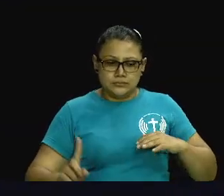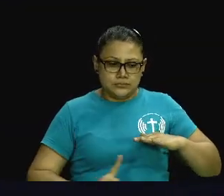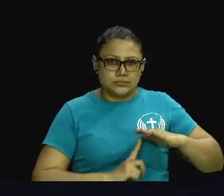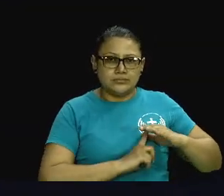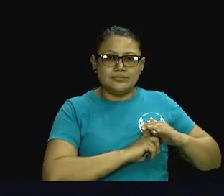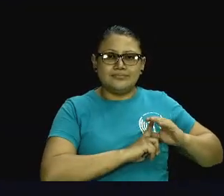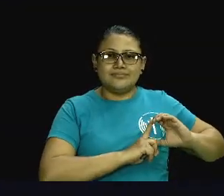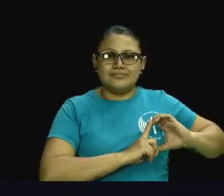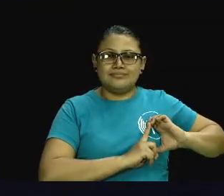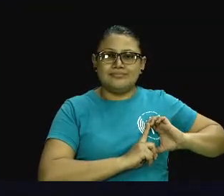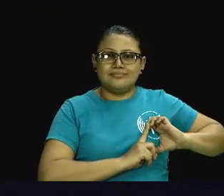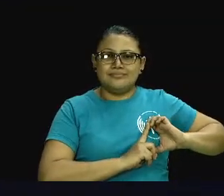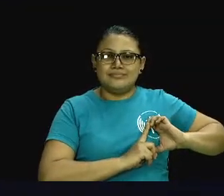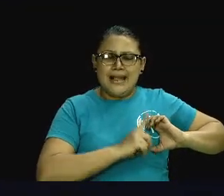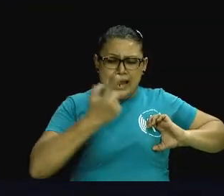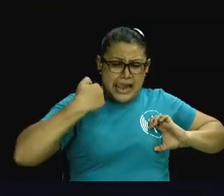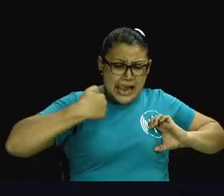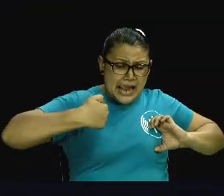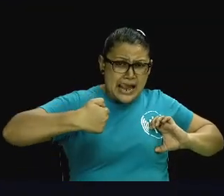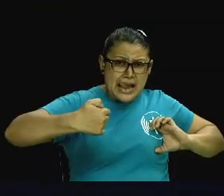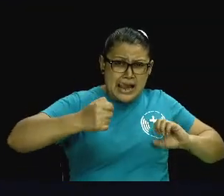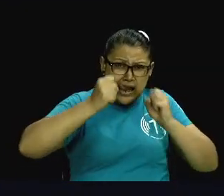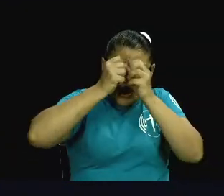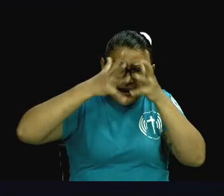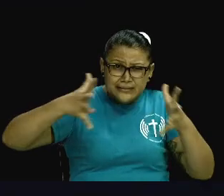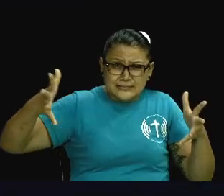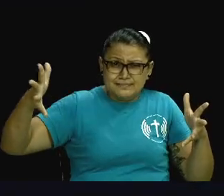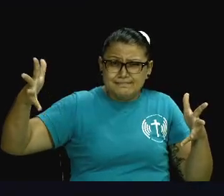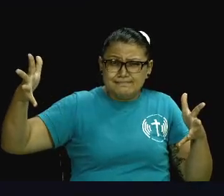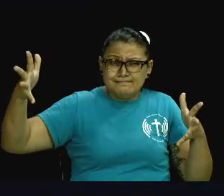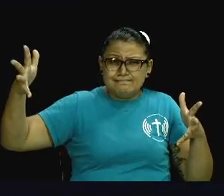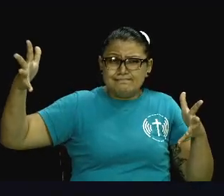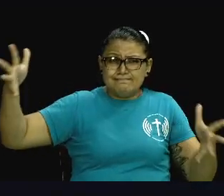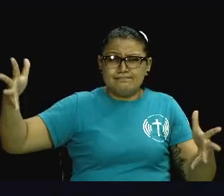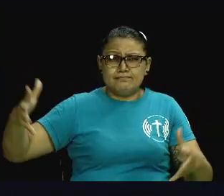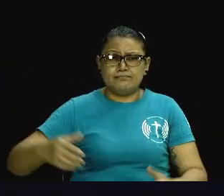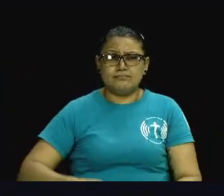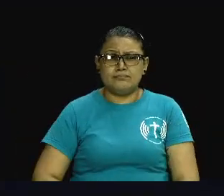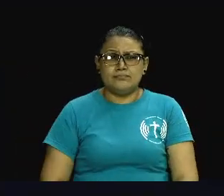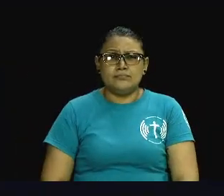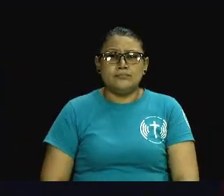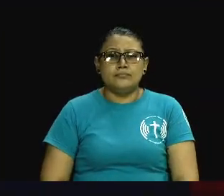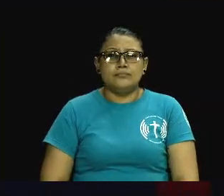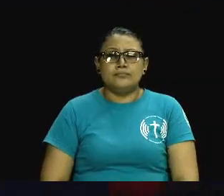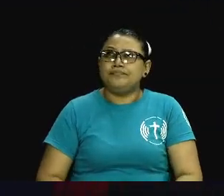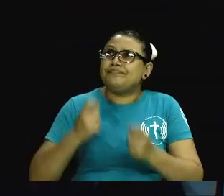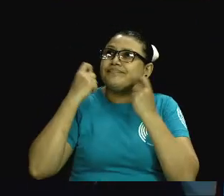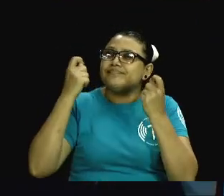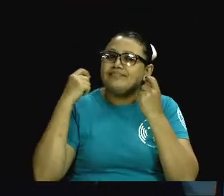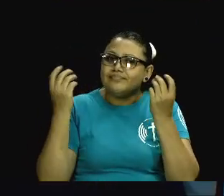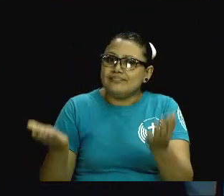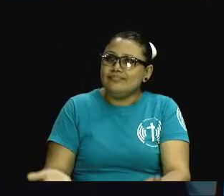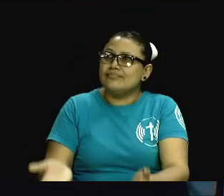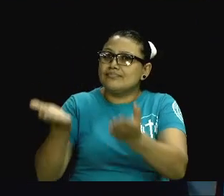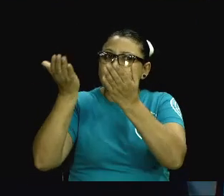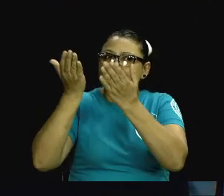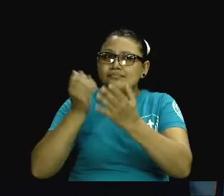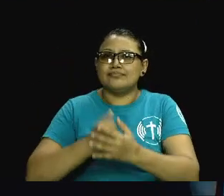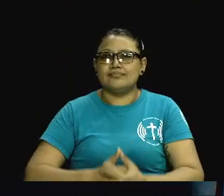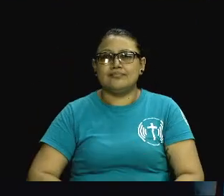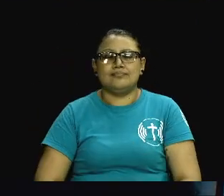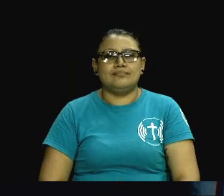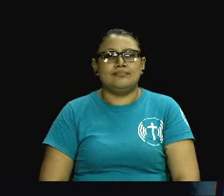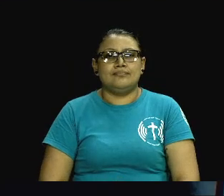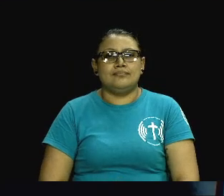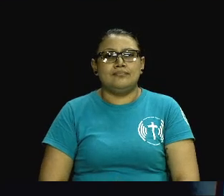es infinito entonces cuando tú tomes gloria a dios la decisión de ver